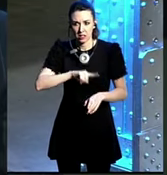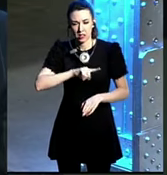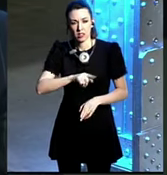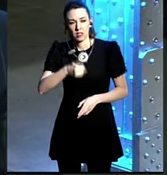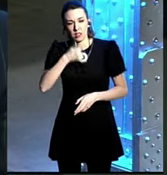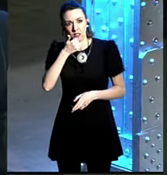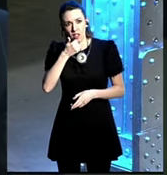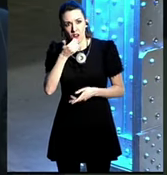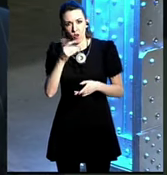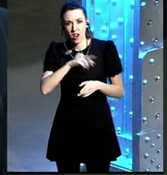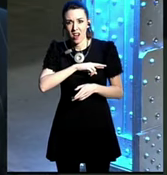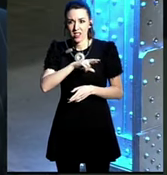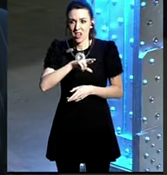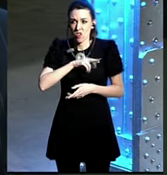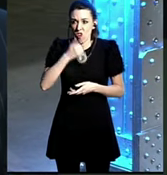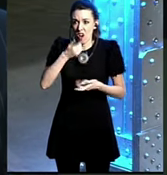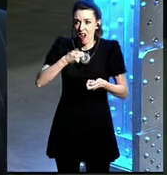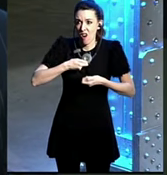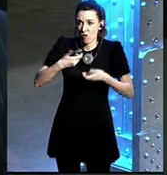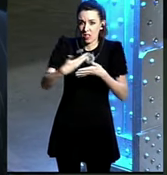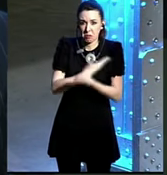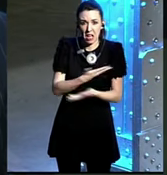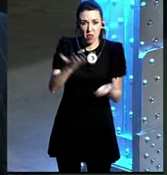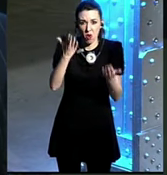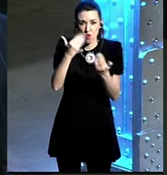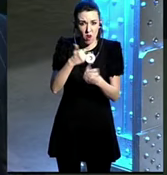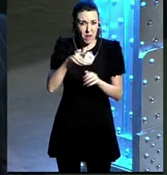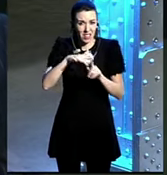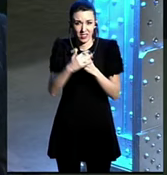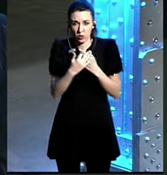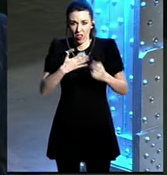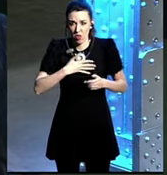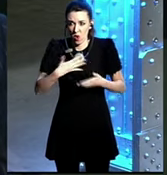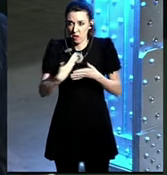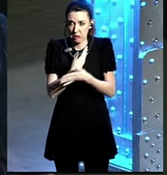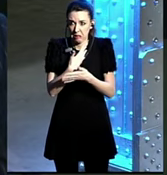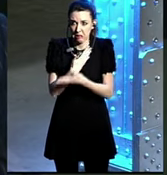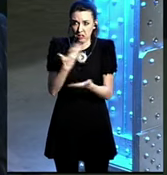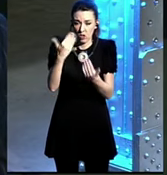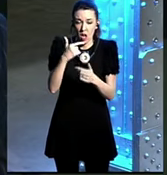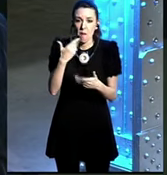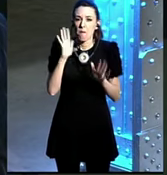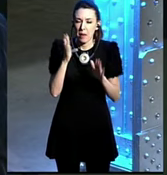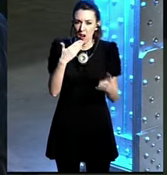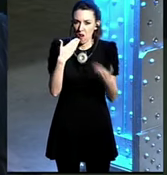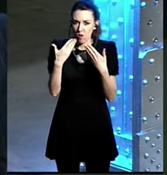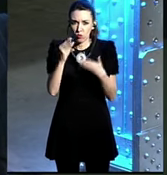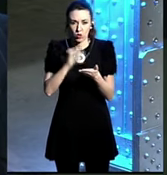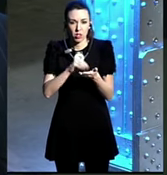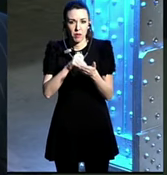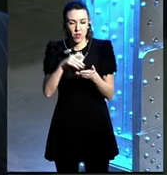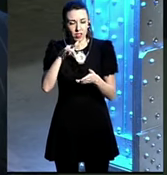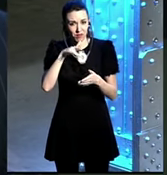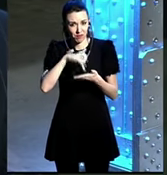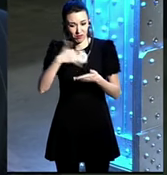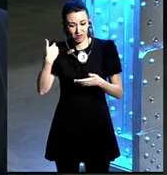alguna manera la religión no les daba ningún tipo de explicación para su situación. Pero he tenido muchas conversaciones cuando